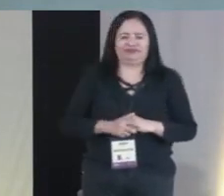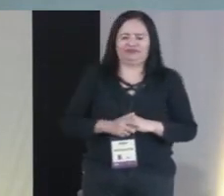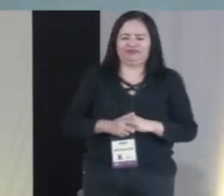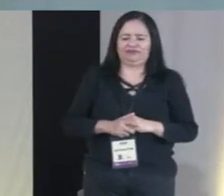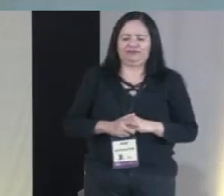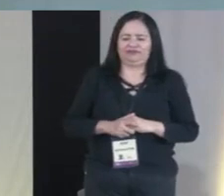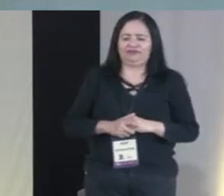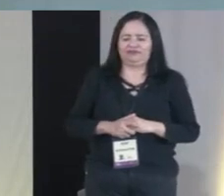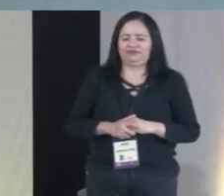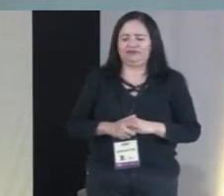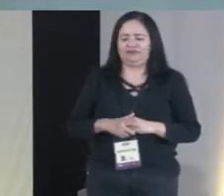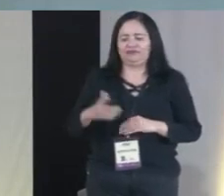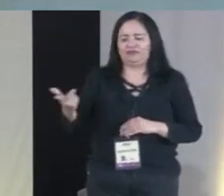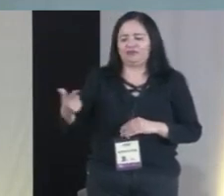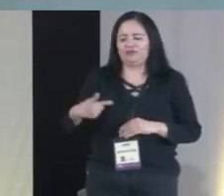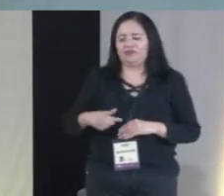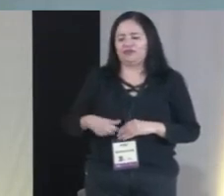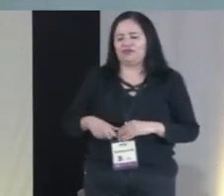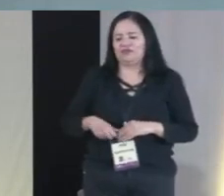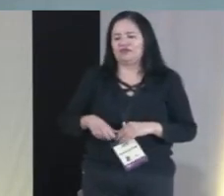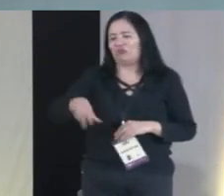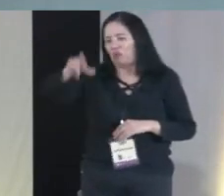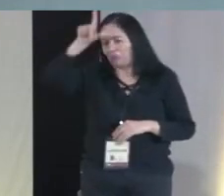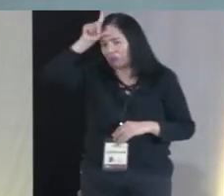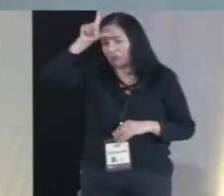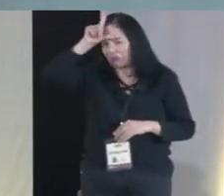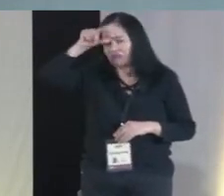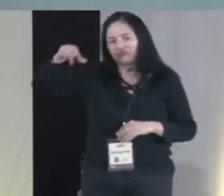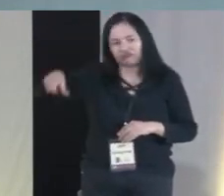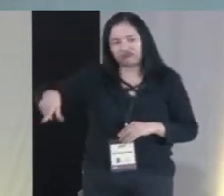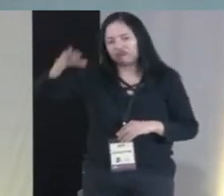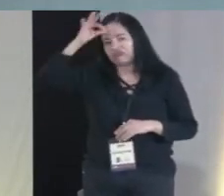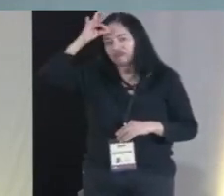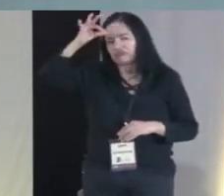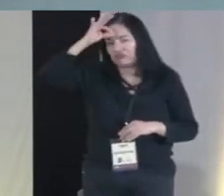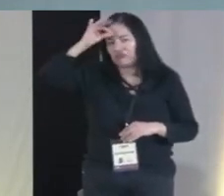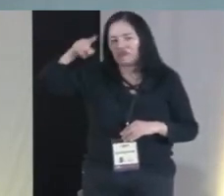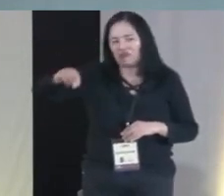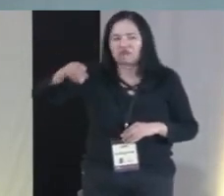y un gran loser, un gran perdedor ante la historia.